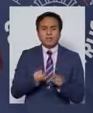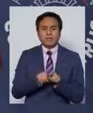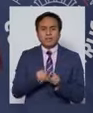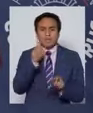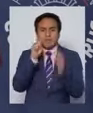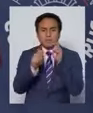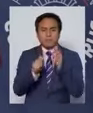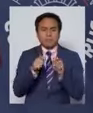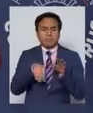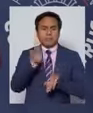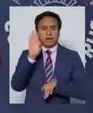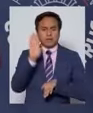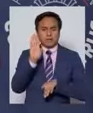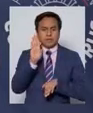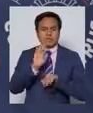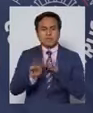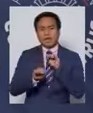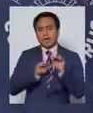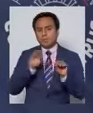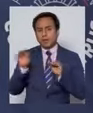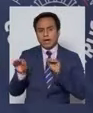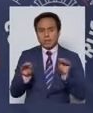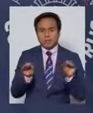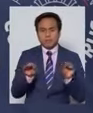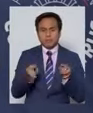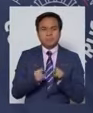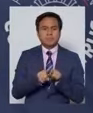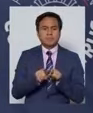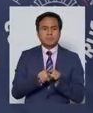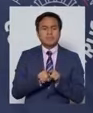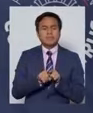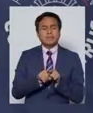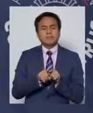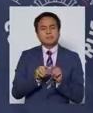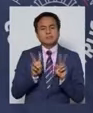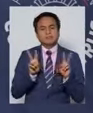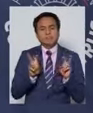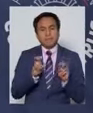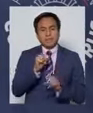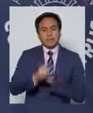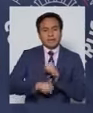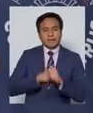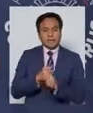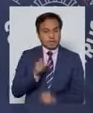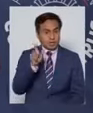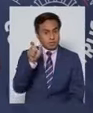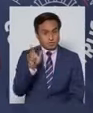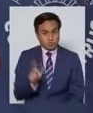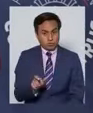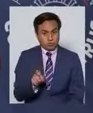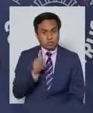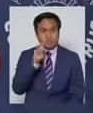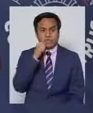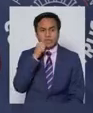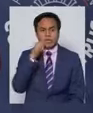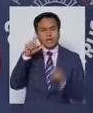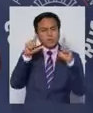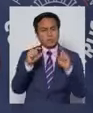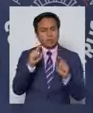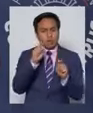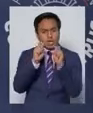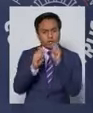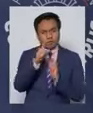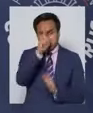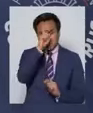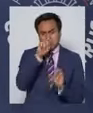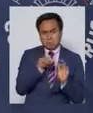más riesgo. Y es por eso nuestro llamado, que independiente de que la edad de la persona signifique un menor riesgo de